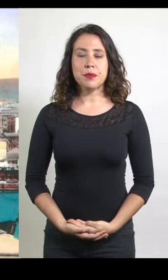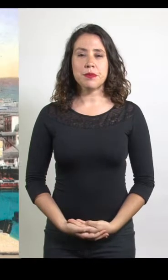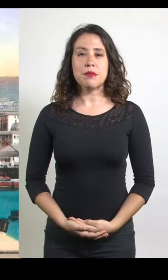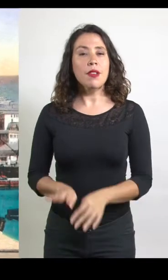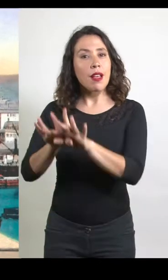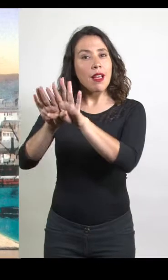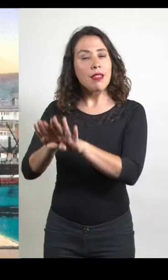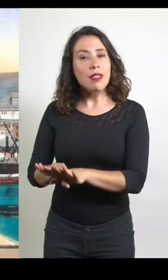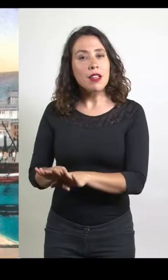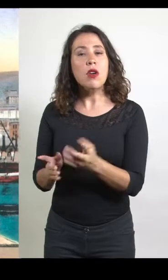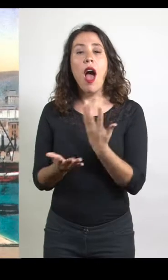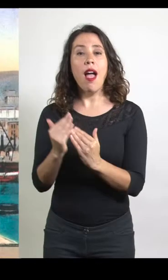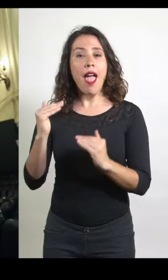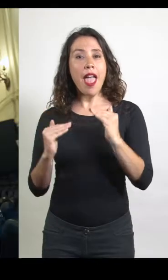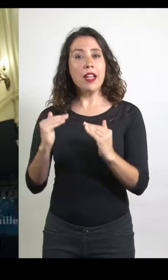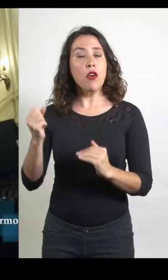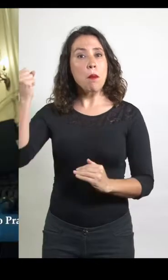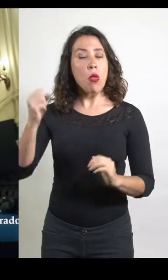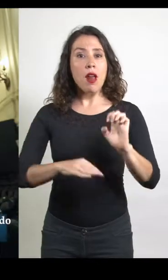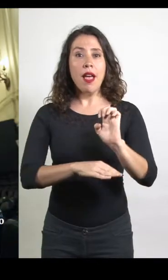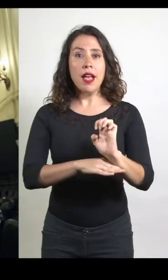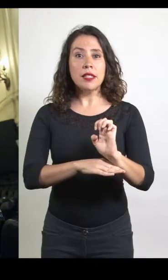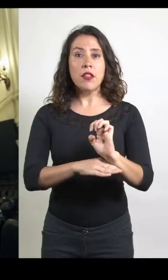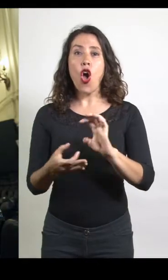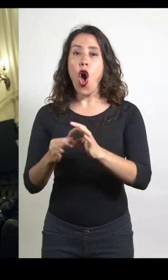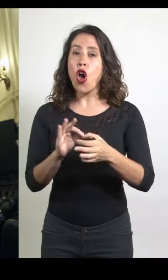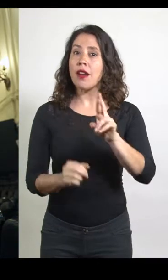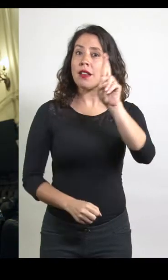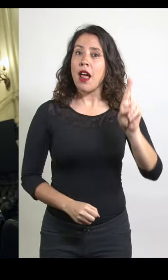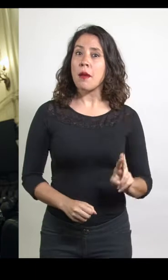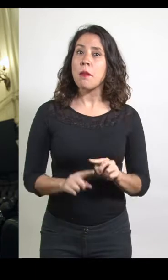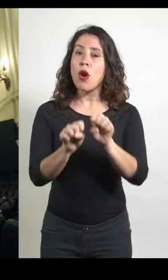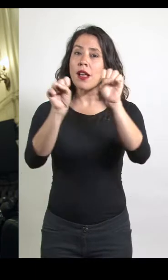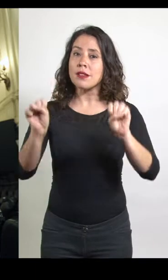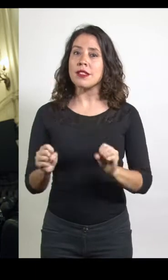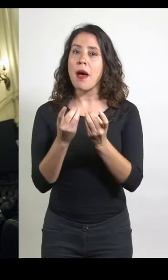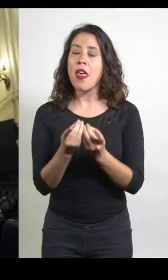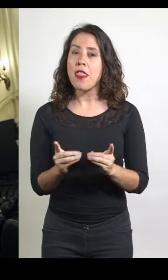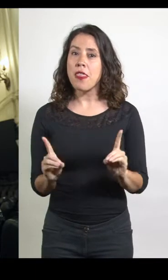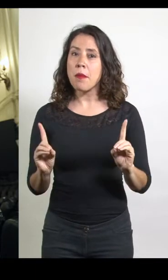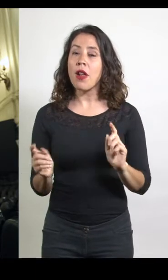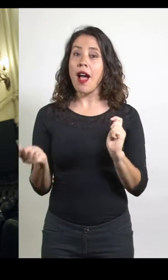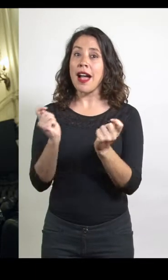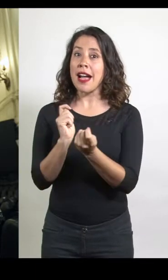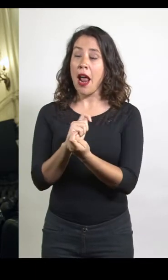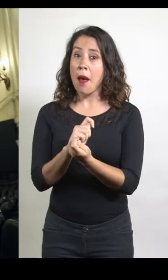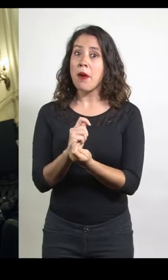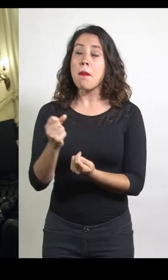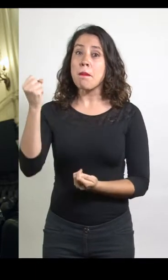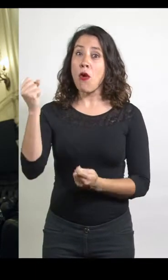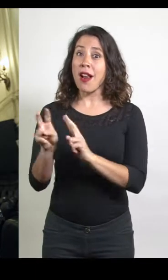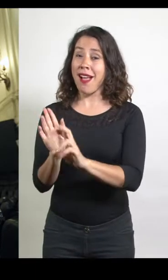En su texto crea un equilibrio entre los poderes del Estado y se organiza la República bajo un sistema democrático, transformando además el